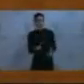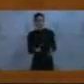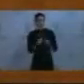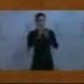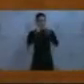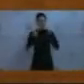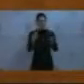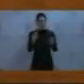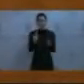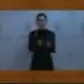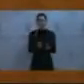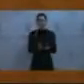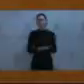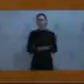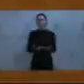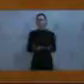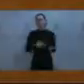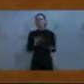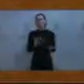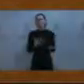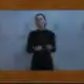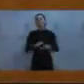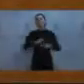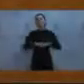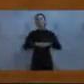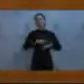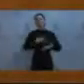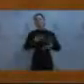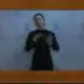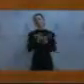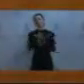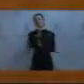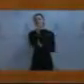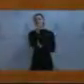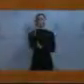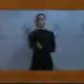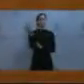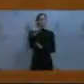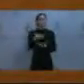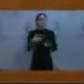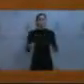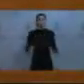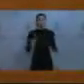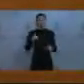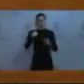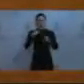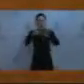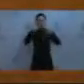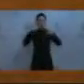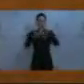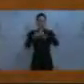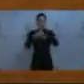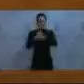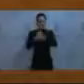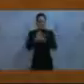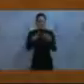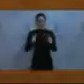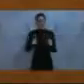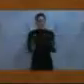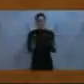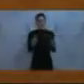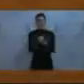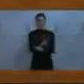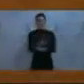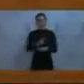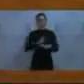claro. A lo mejor es culpa mía por haberme explicado mal, hoy se lo aclararé. Esa nula respuesta me obliga